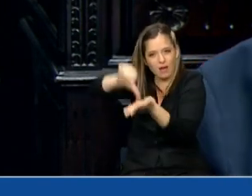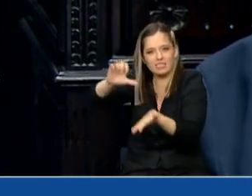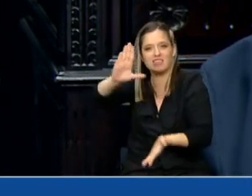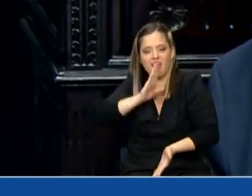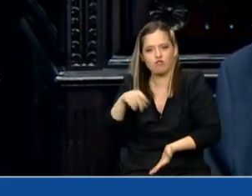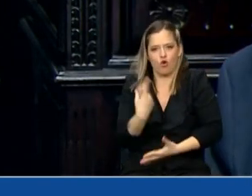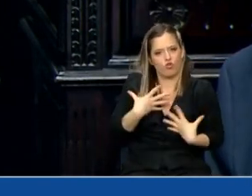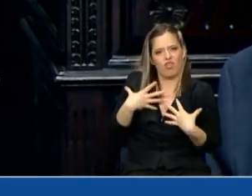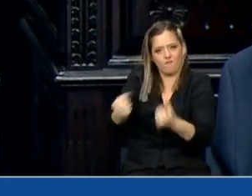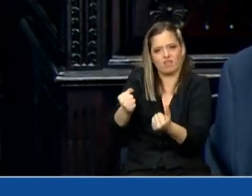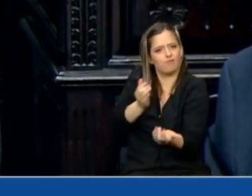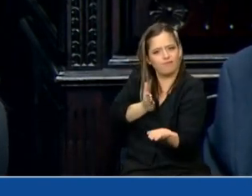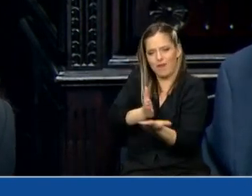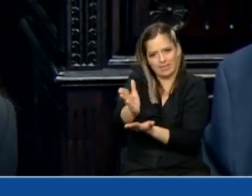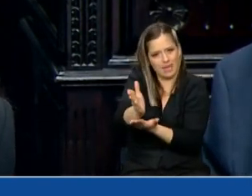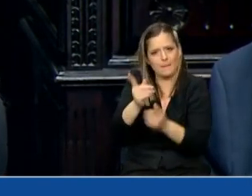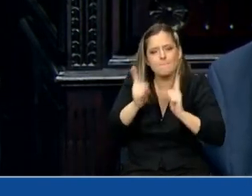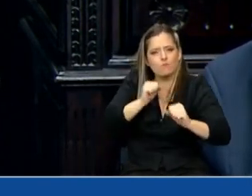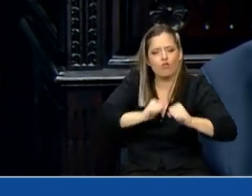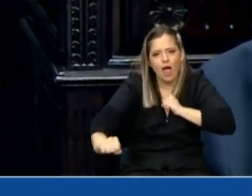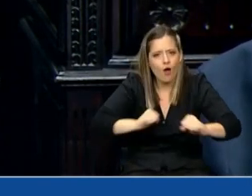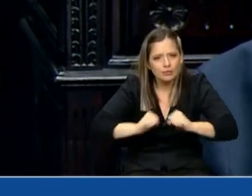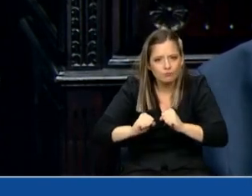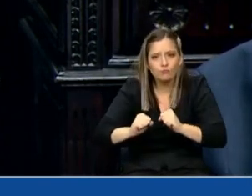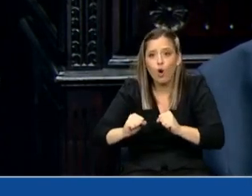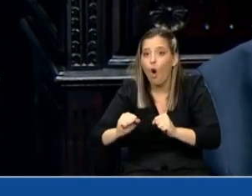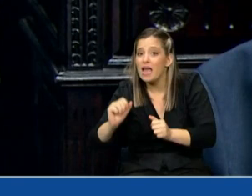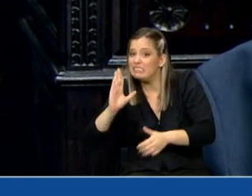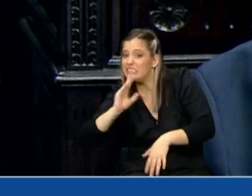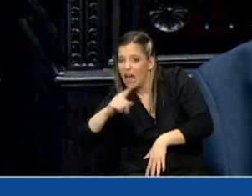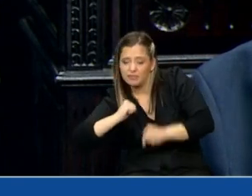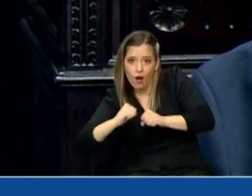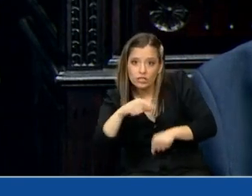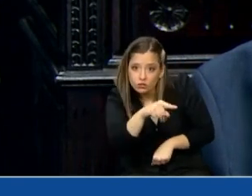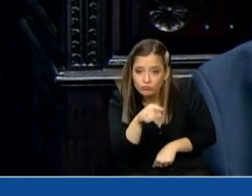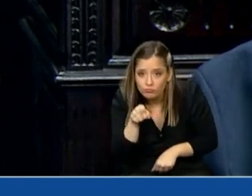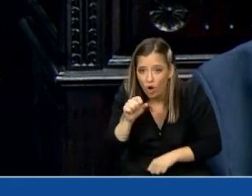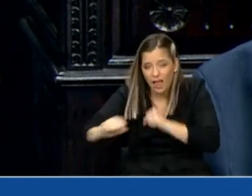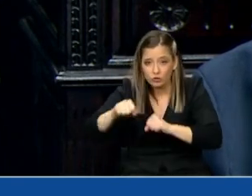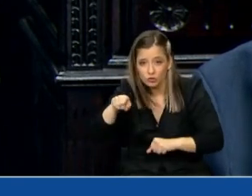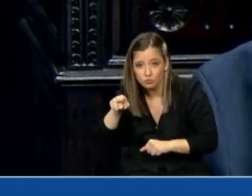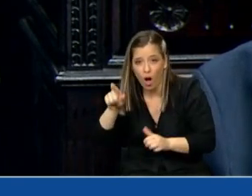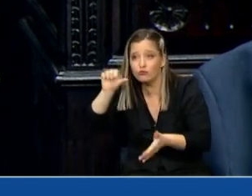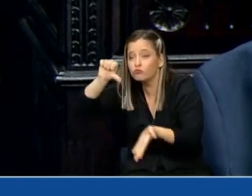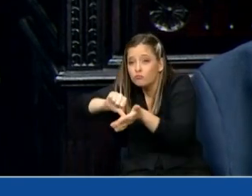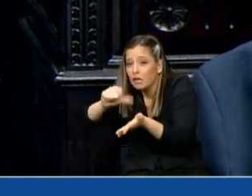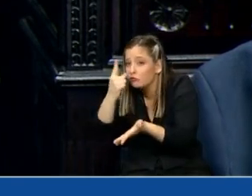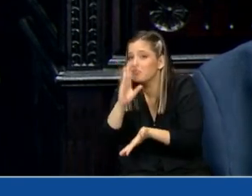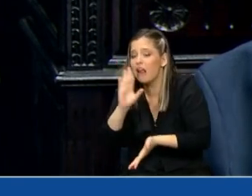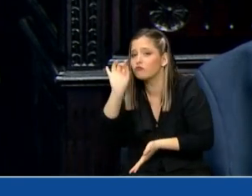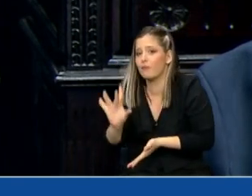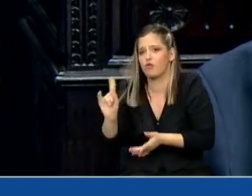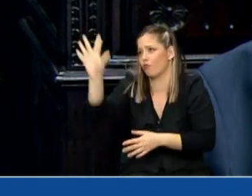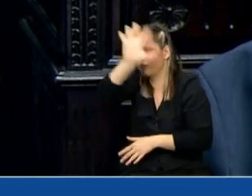a defender siempre. Este ataque no fue a Israel, este ataque fue a todo Occidente y a los que valoramos